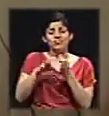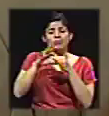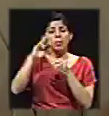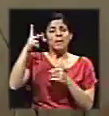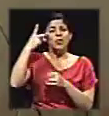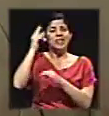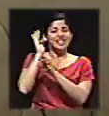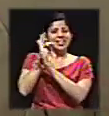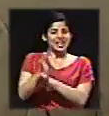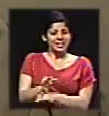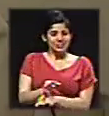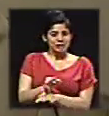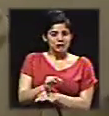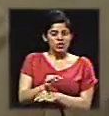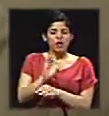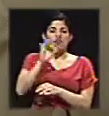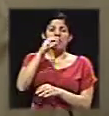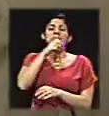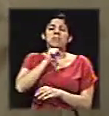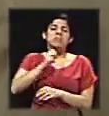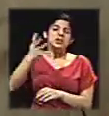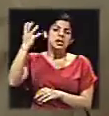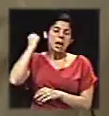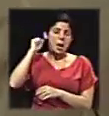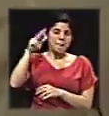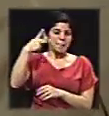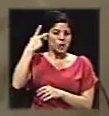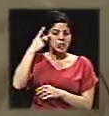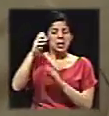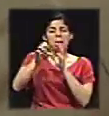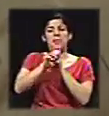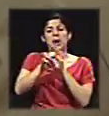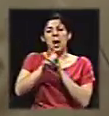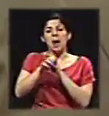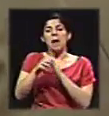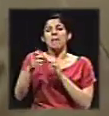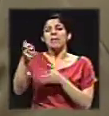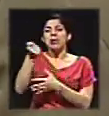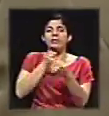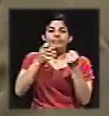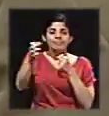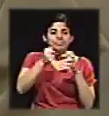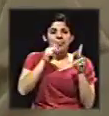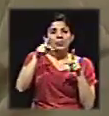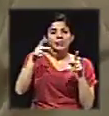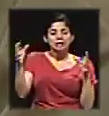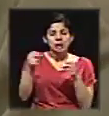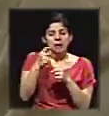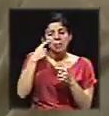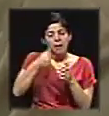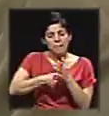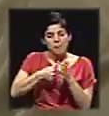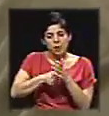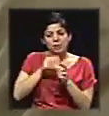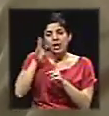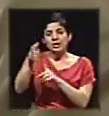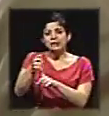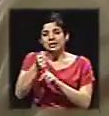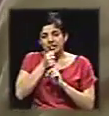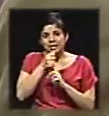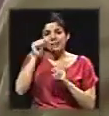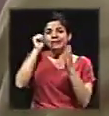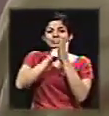política tradicional o de formas viejas de hacer la política, que implicaban, por ejemplo, acarrear gente, a votar, casi que irla a